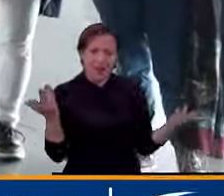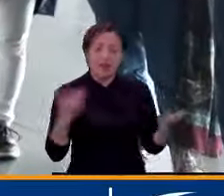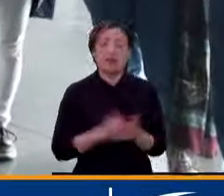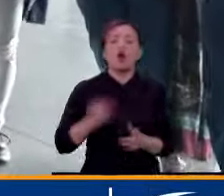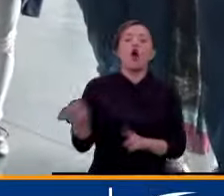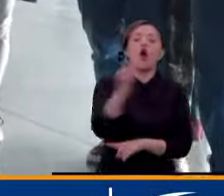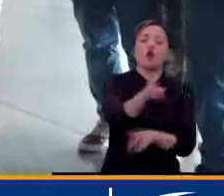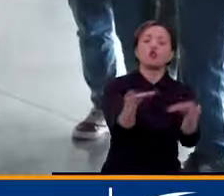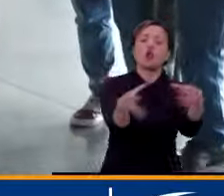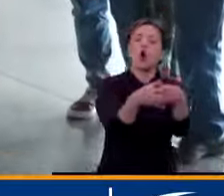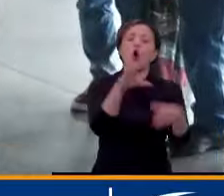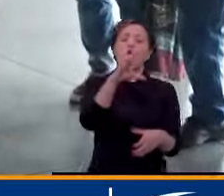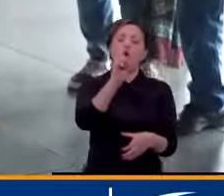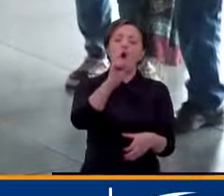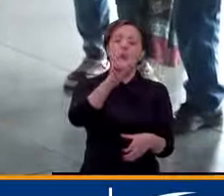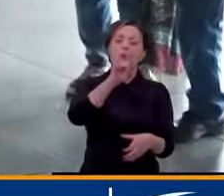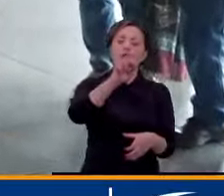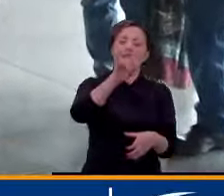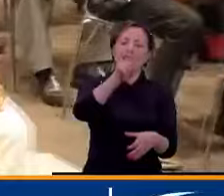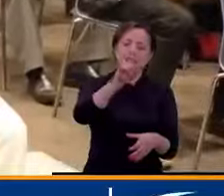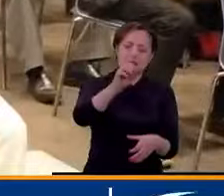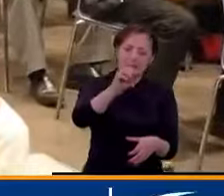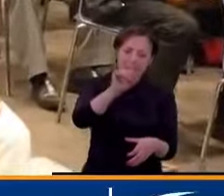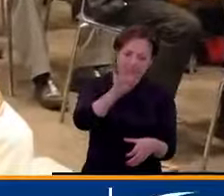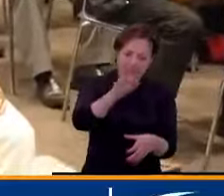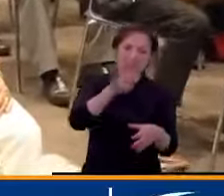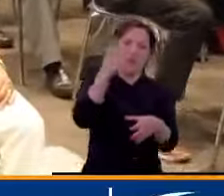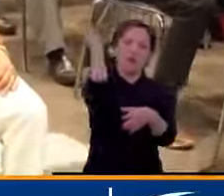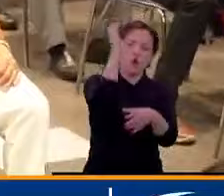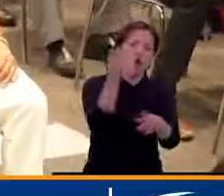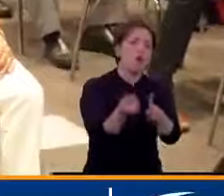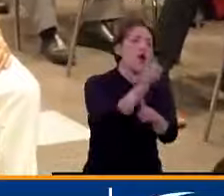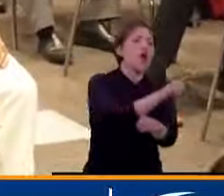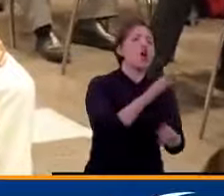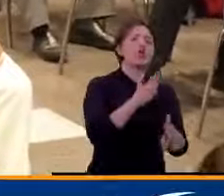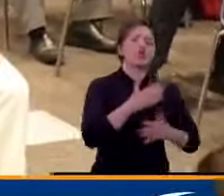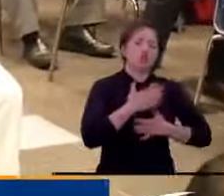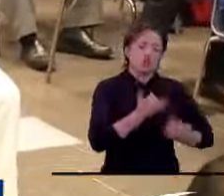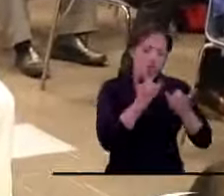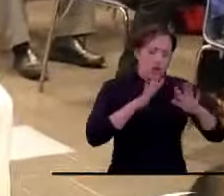Colombia, Soy Porque Somos e Independientes tampoco han tomado una decisión al respecto.